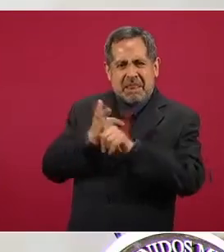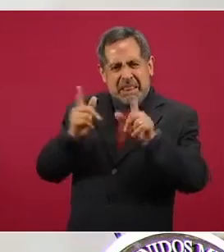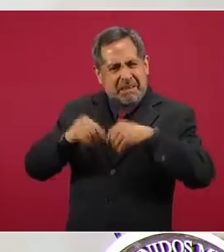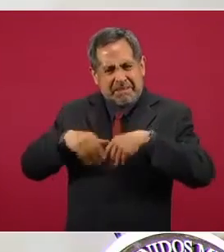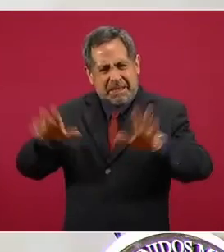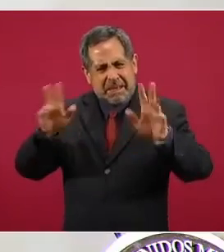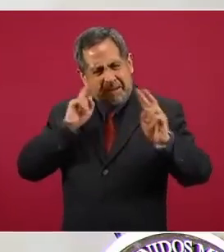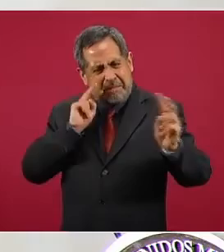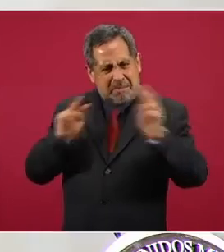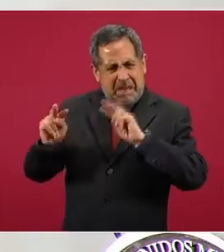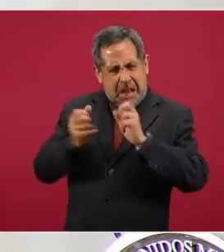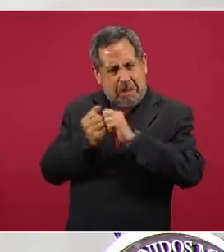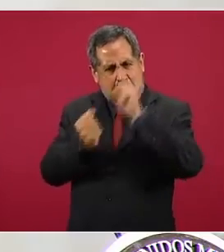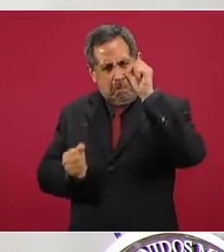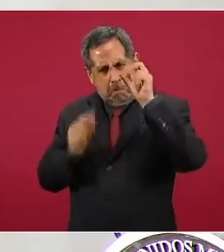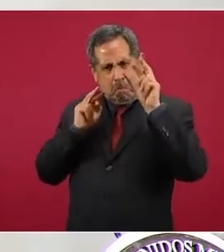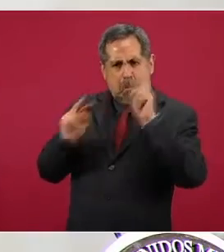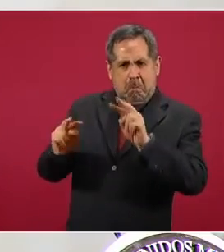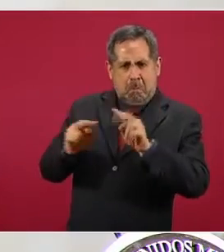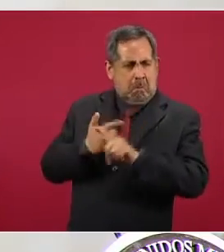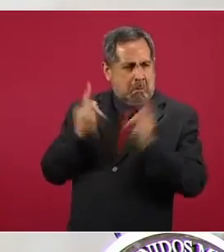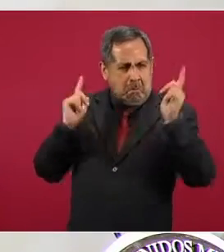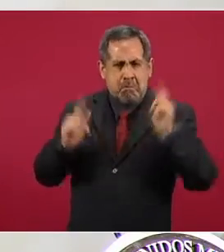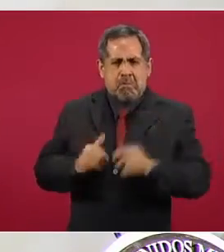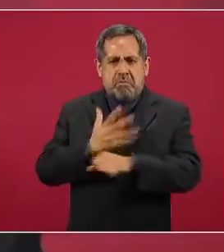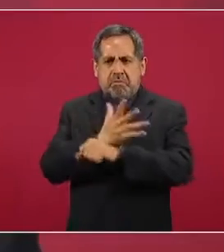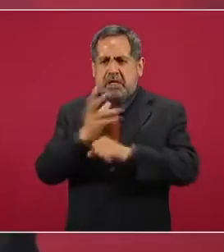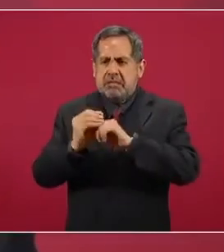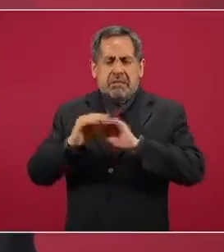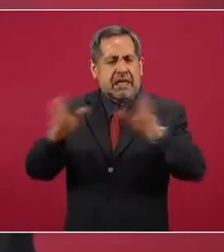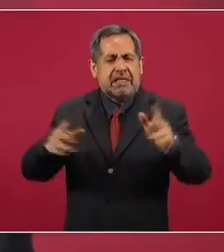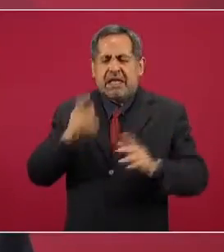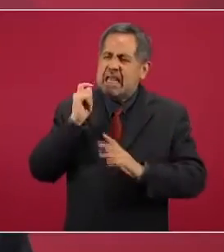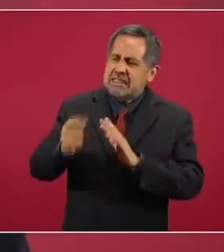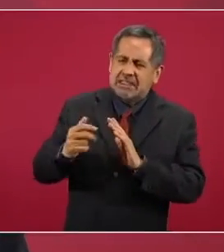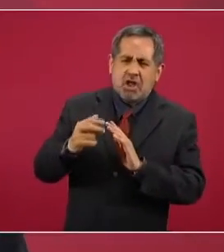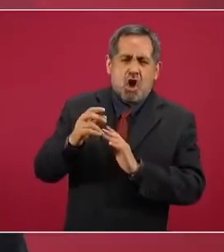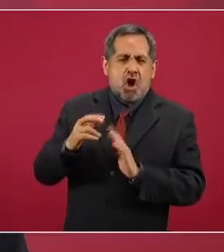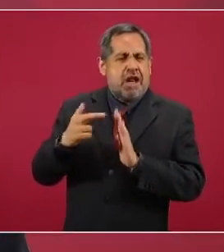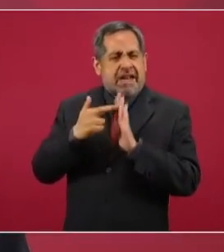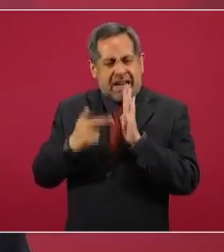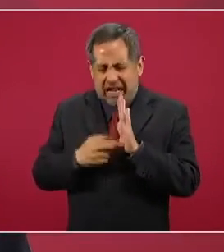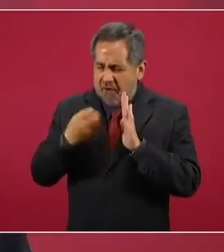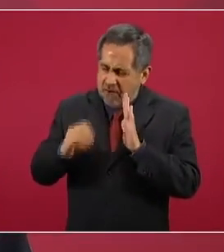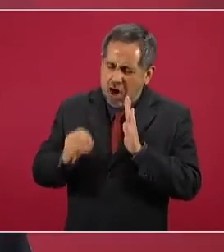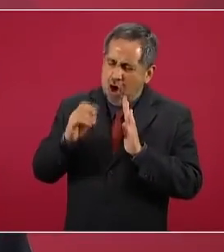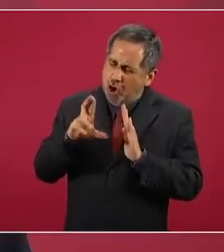pública y la transparencia es una regla de oro de la democracia.